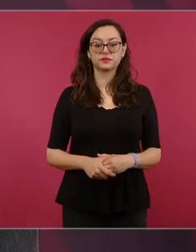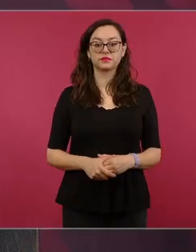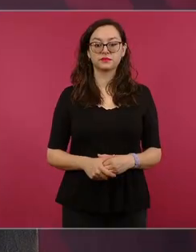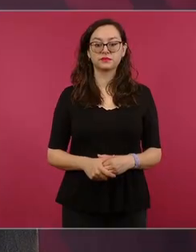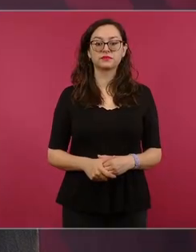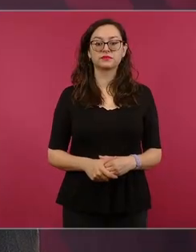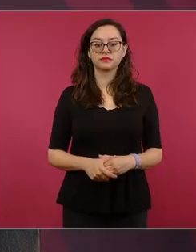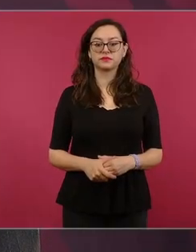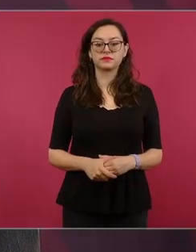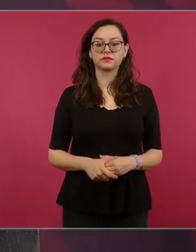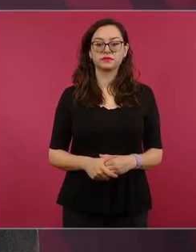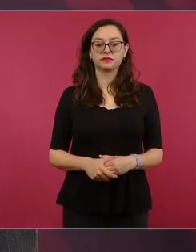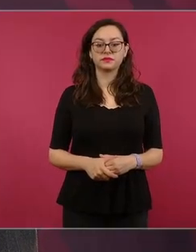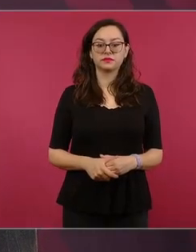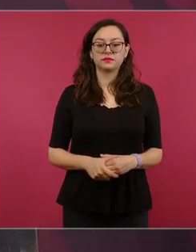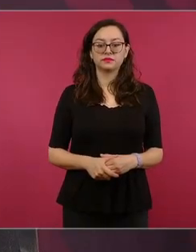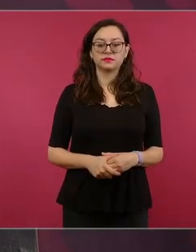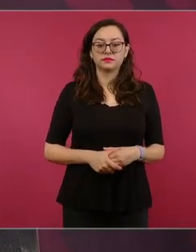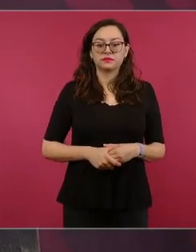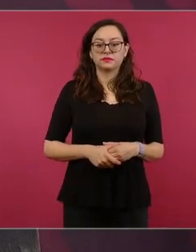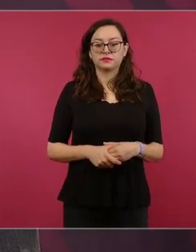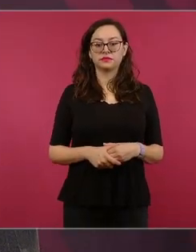Entonces, sí podemos tener